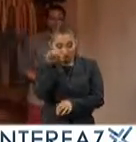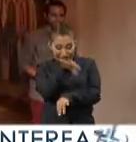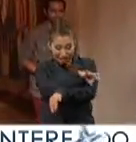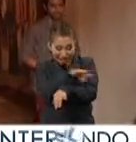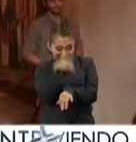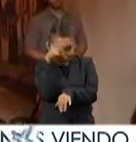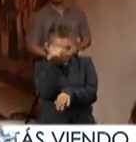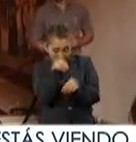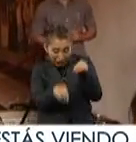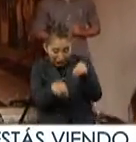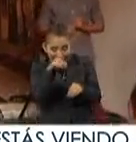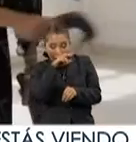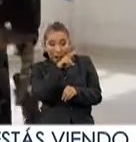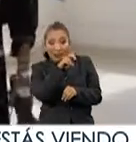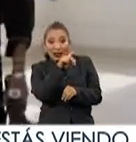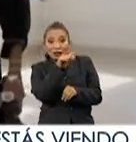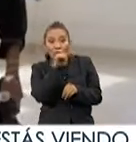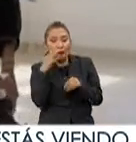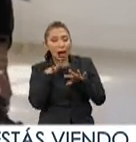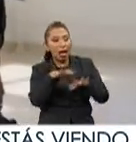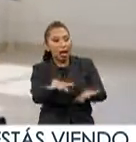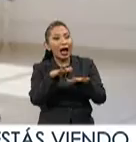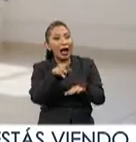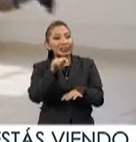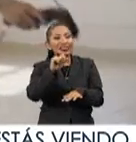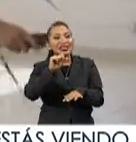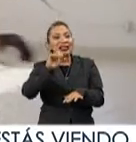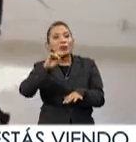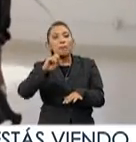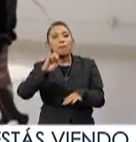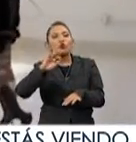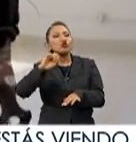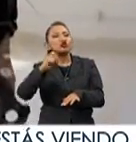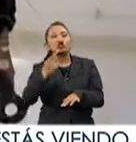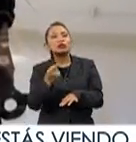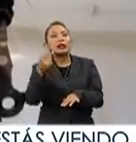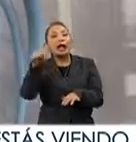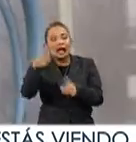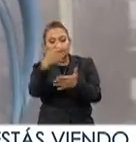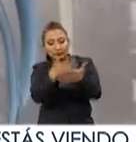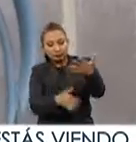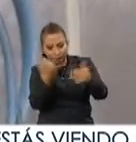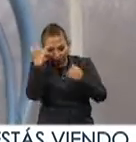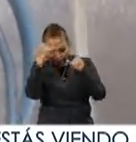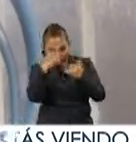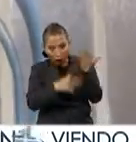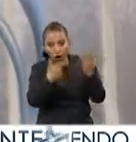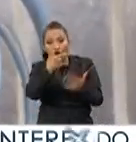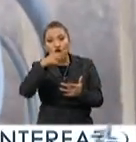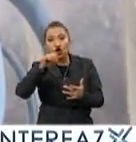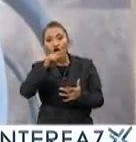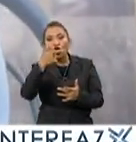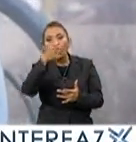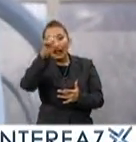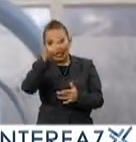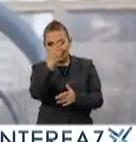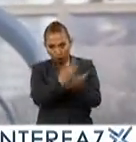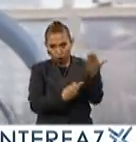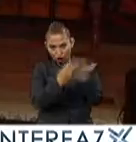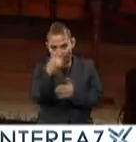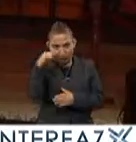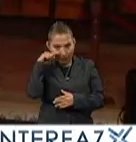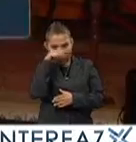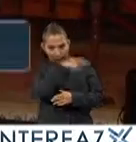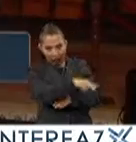diseño para realidad virtual más impresionantes es Tilt Brush, que forma parte del catálogo de creaciones de Google. Este programa que estamos